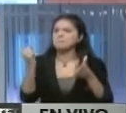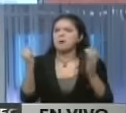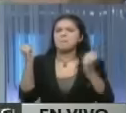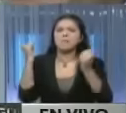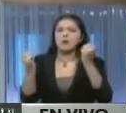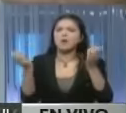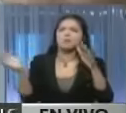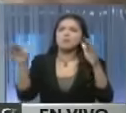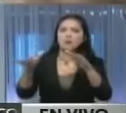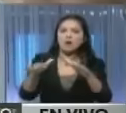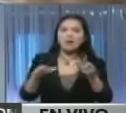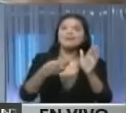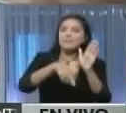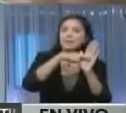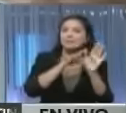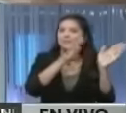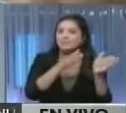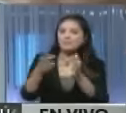2002.